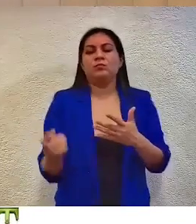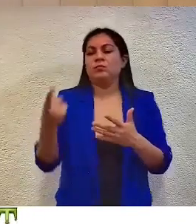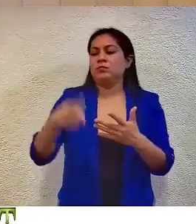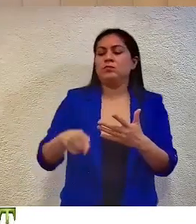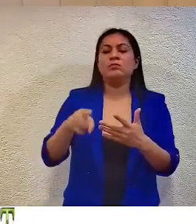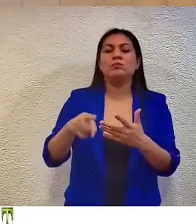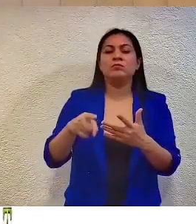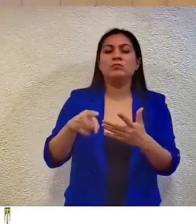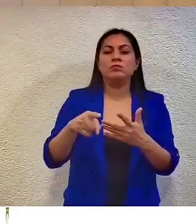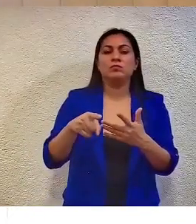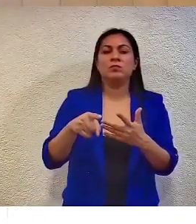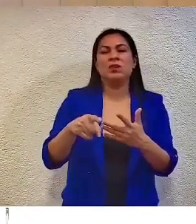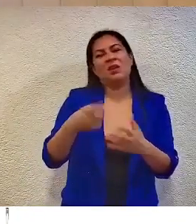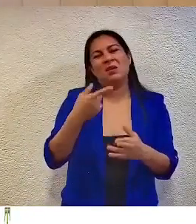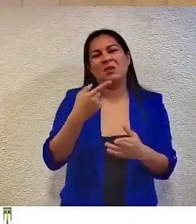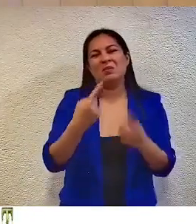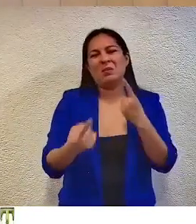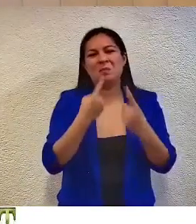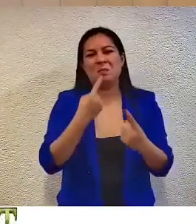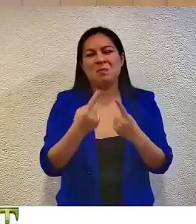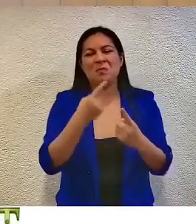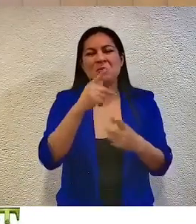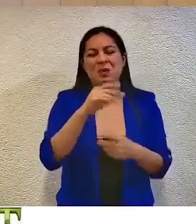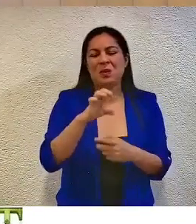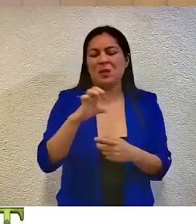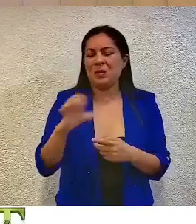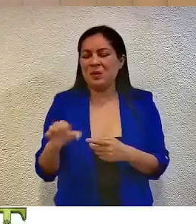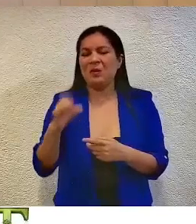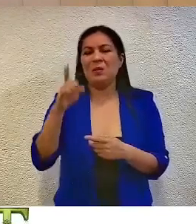se dicta en el recurso de apelación registrado con la clave